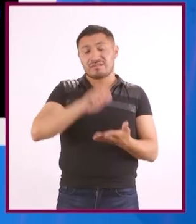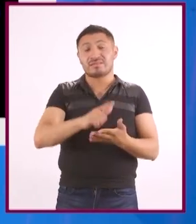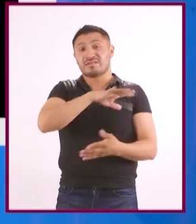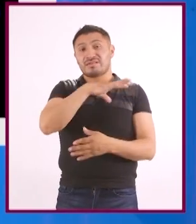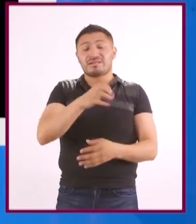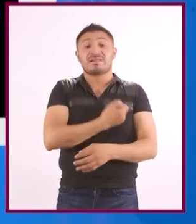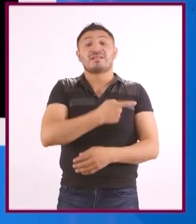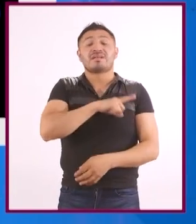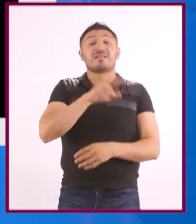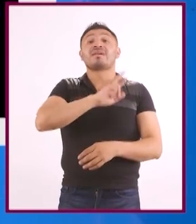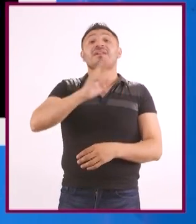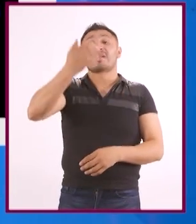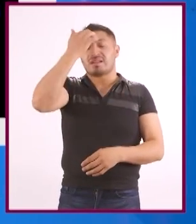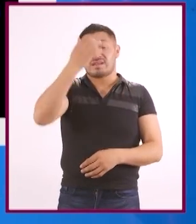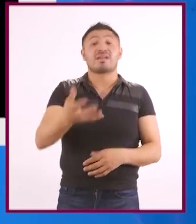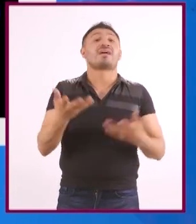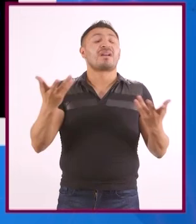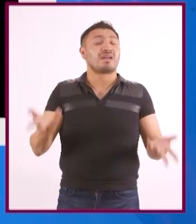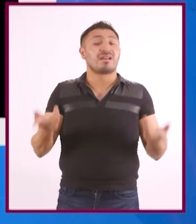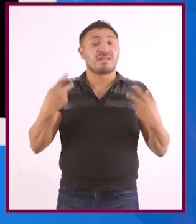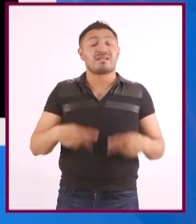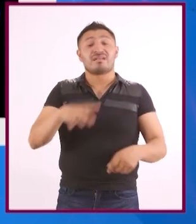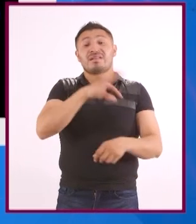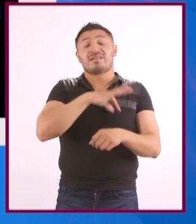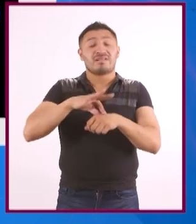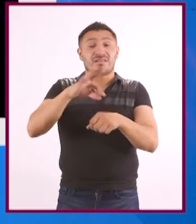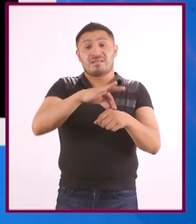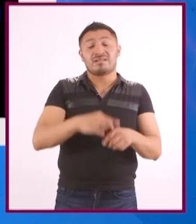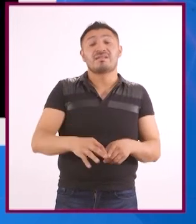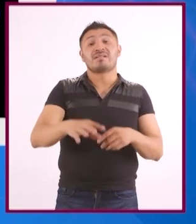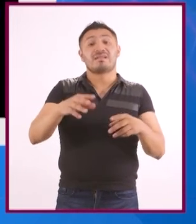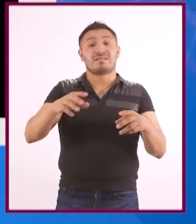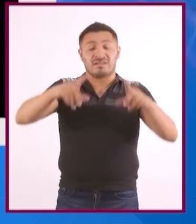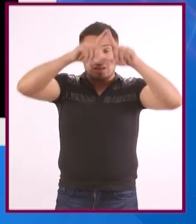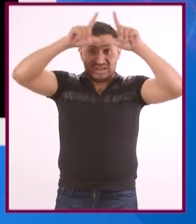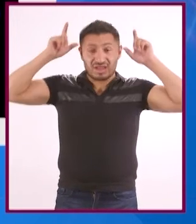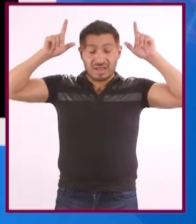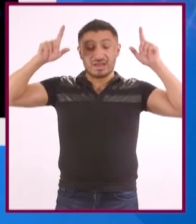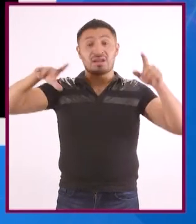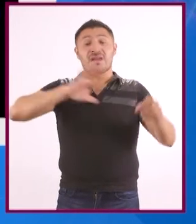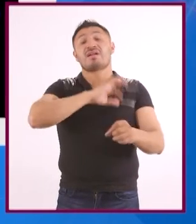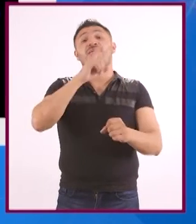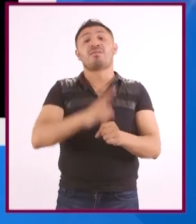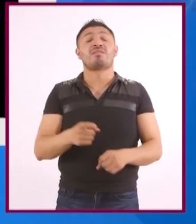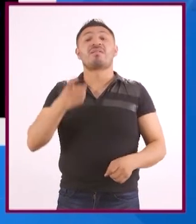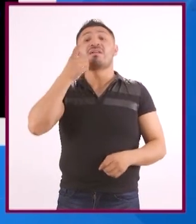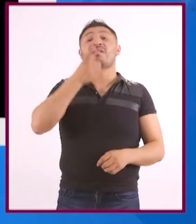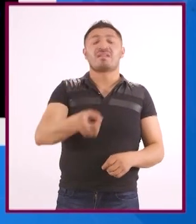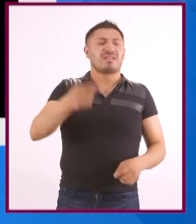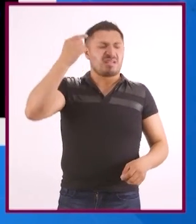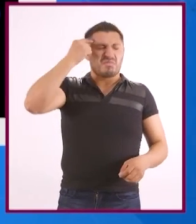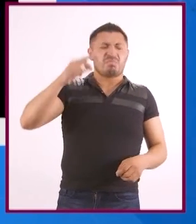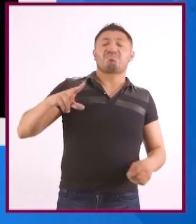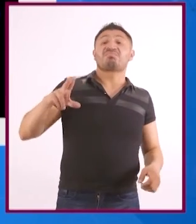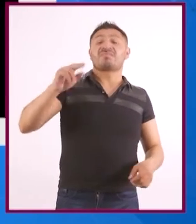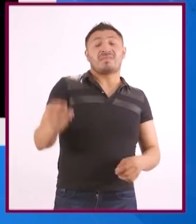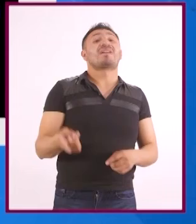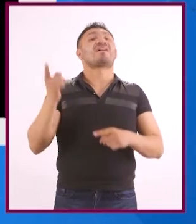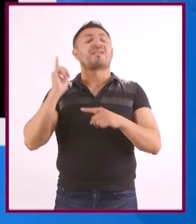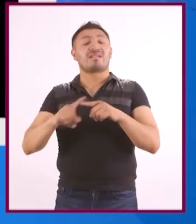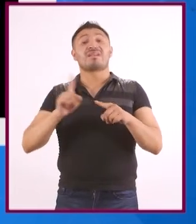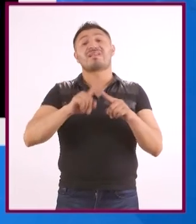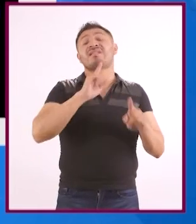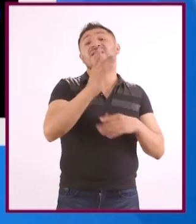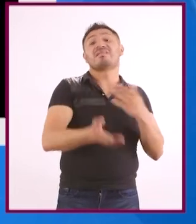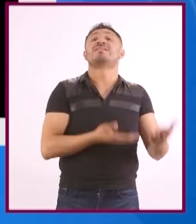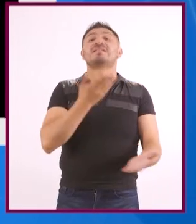Salud, que reconoce a los médicos, médicas y el personal de enfermería la posibilidad de objetar pues en diferentes